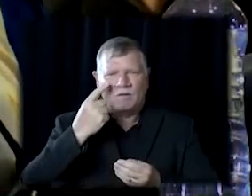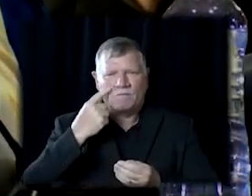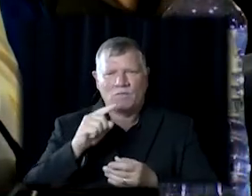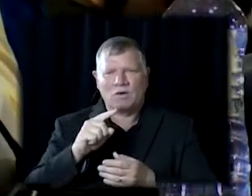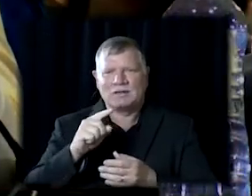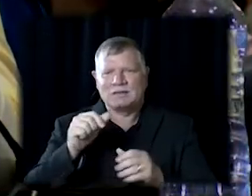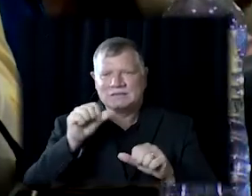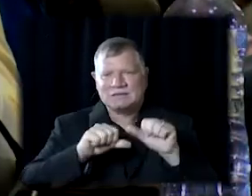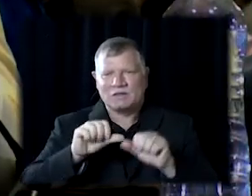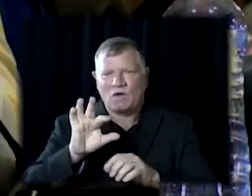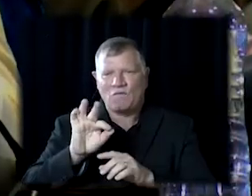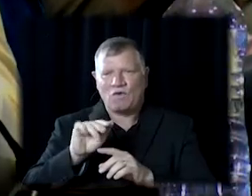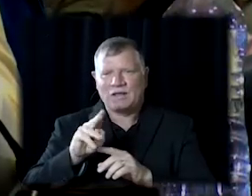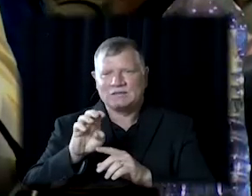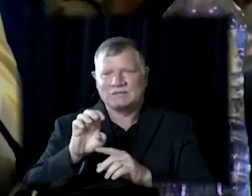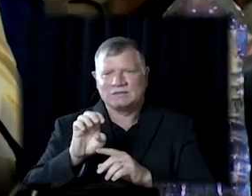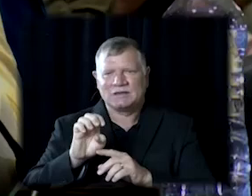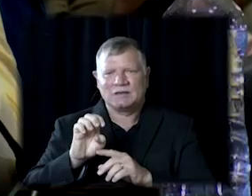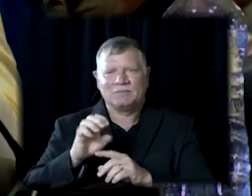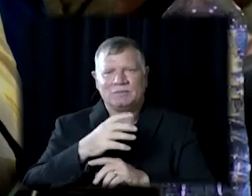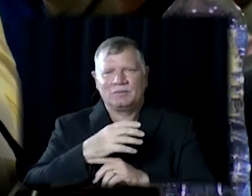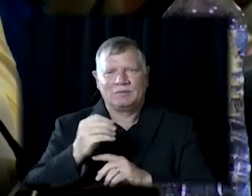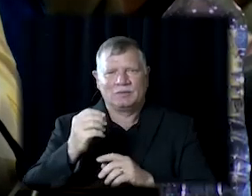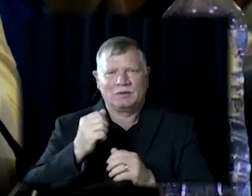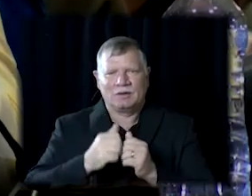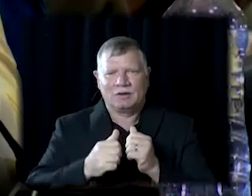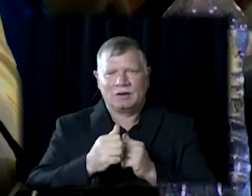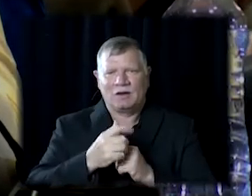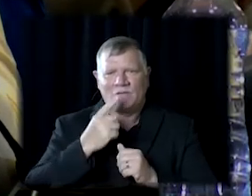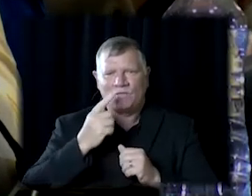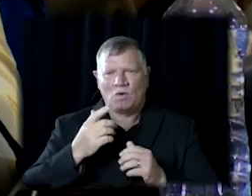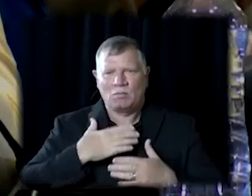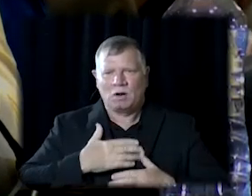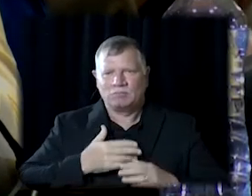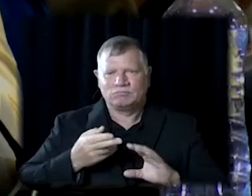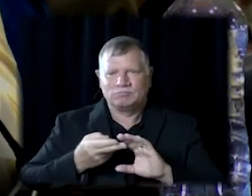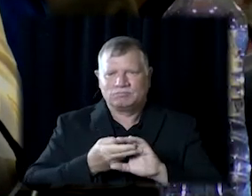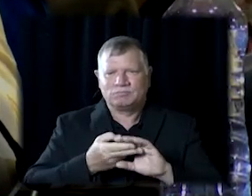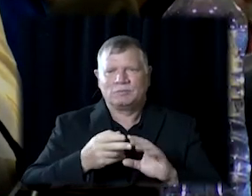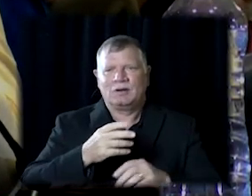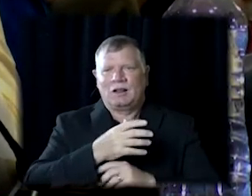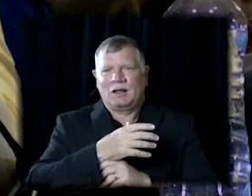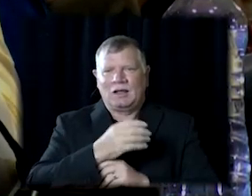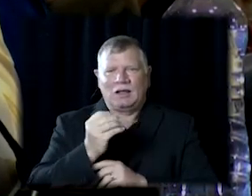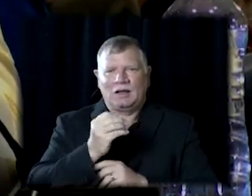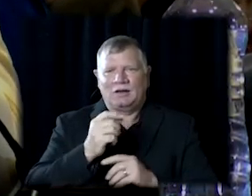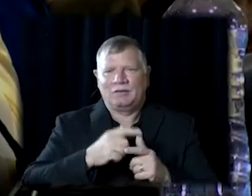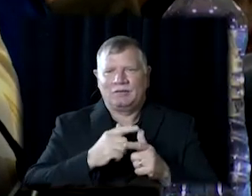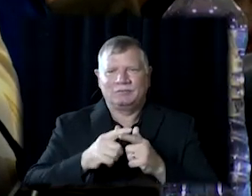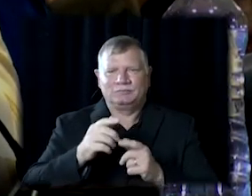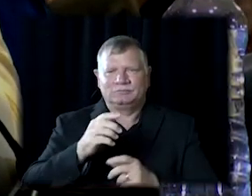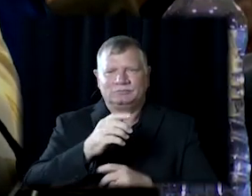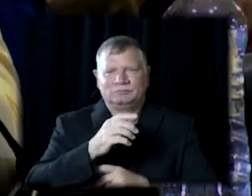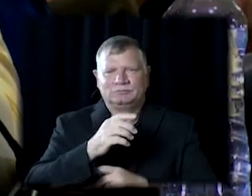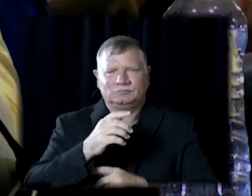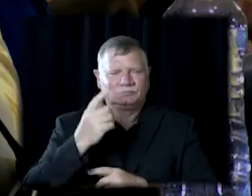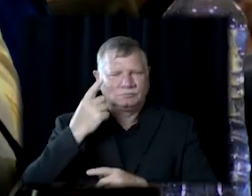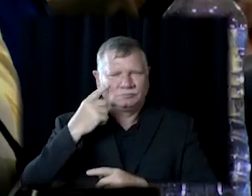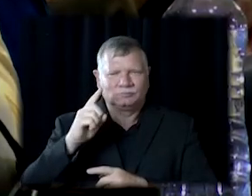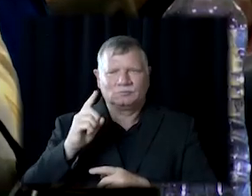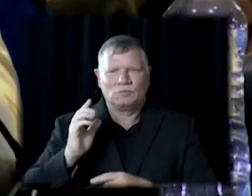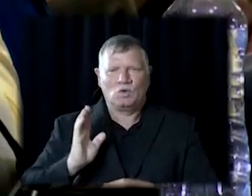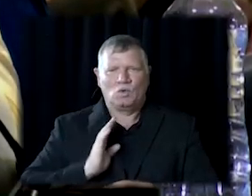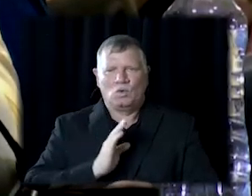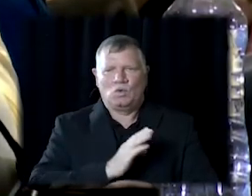forense, de cara, obviamente, considerando el ataponamiento de cadáveres. Y la segunda pregunta, si bien es cierto, se había informado que la Junta